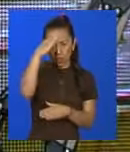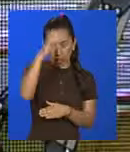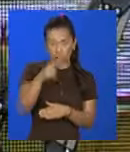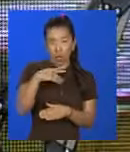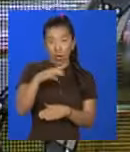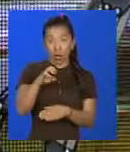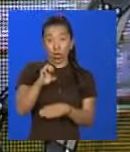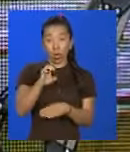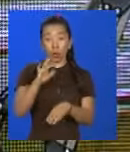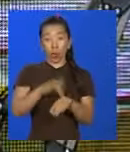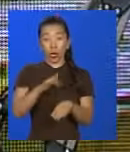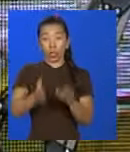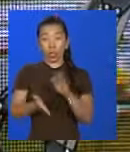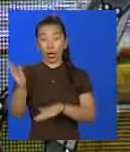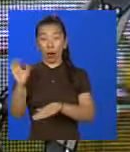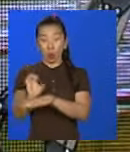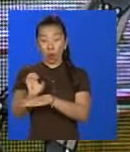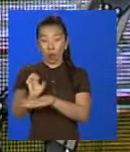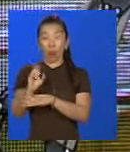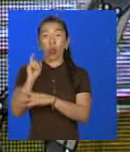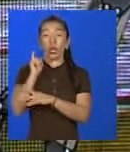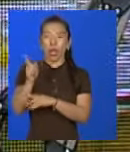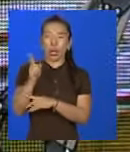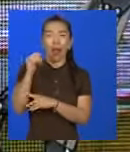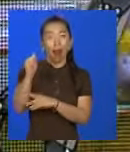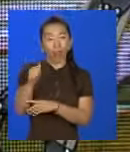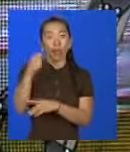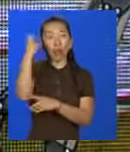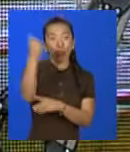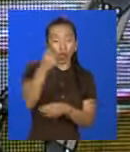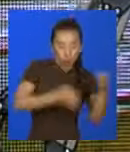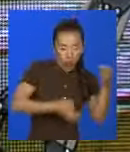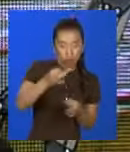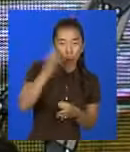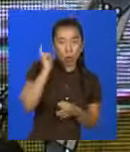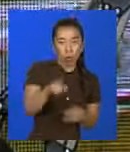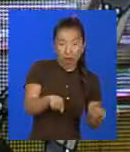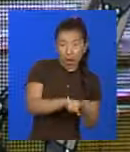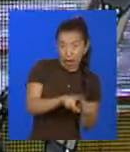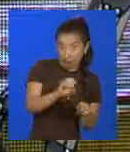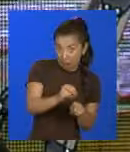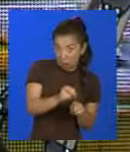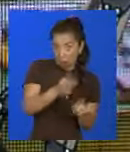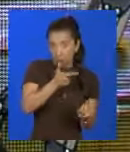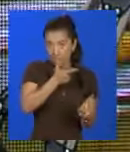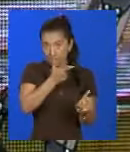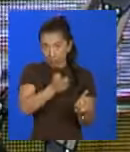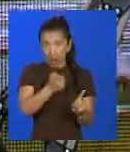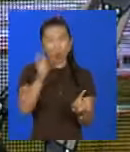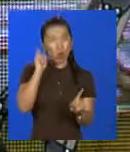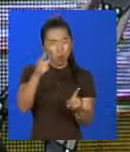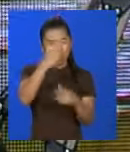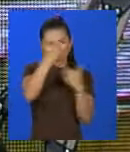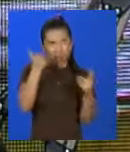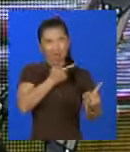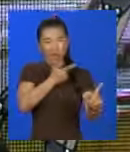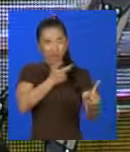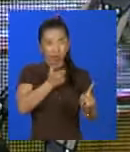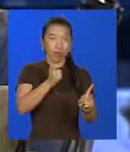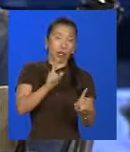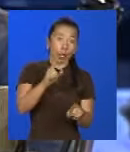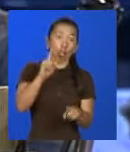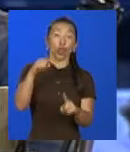el asesinato de su hermano por una bala perdida en una redada, en una de estas batidas de limpieza social de los paramilitares. Cuénteme una